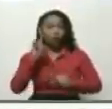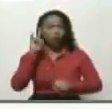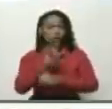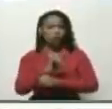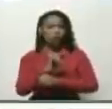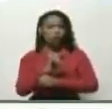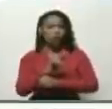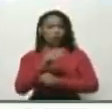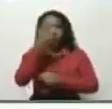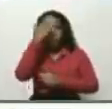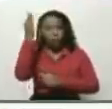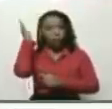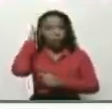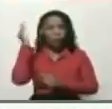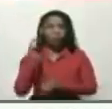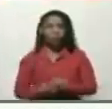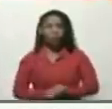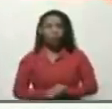una hipocresía.